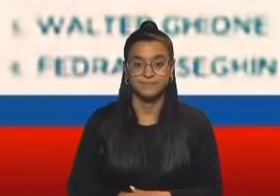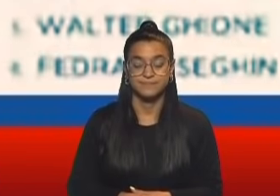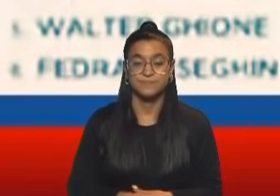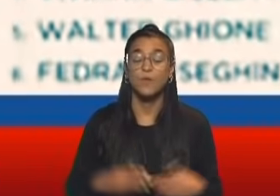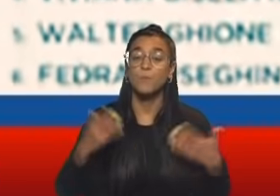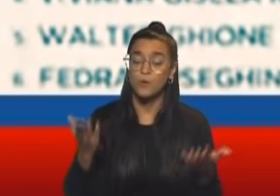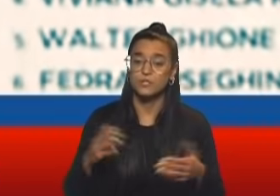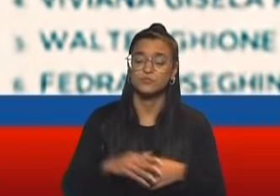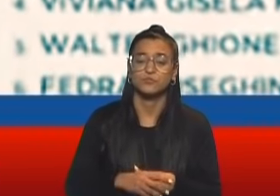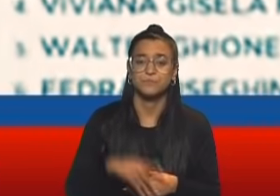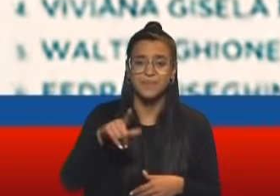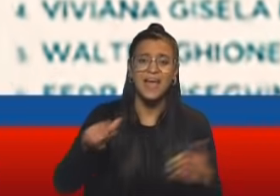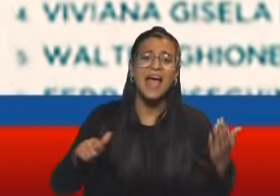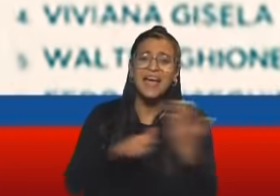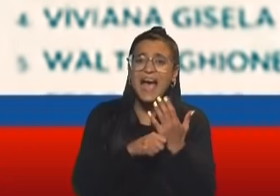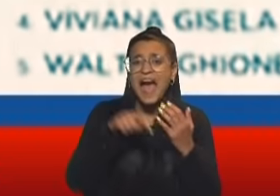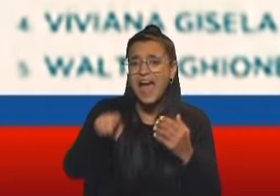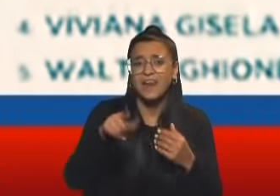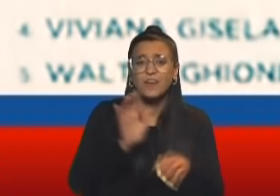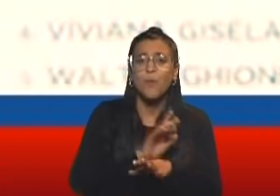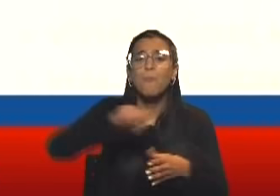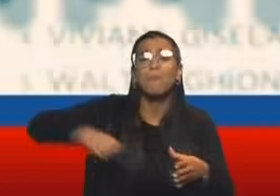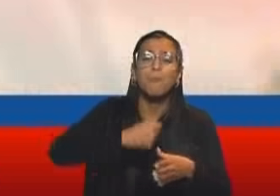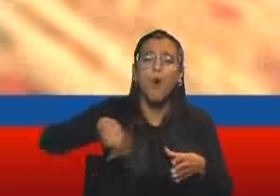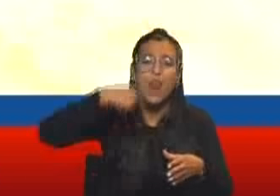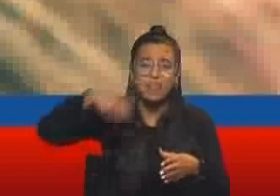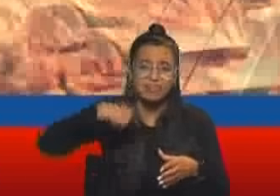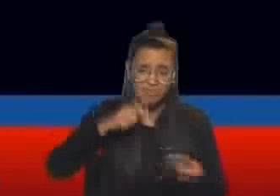Por eso sí, la carne se transformó en polenta, tenés razón.